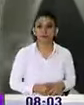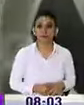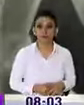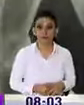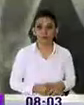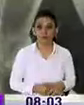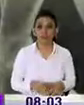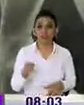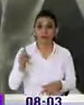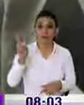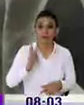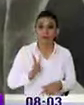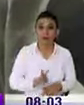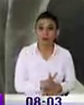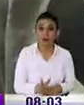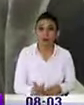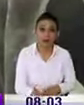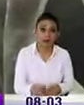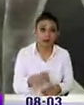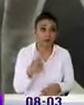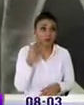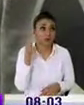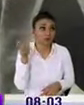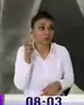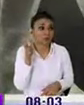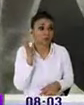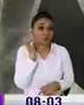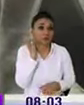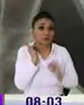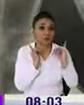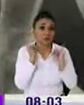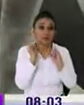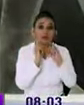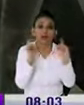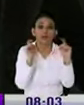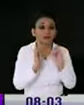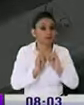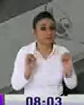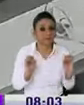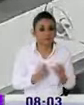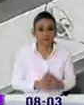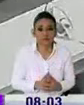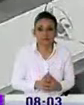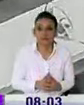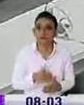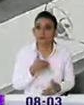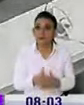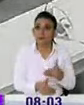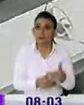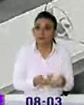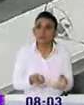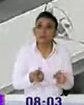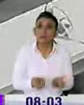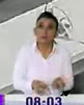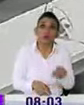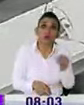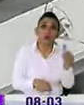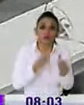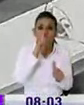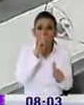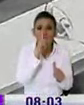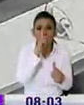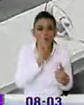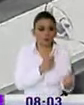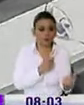Ellos bajaron y no supe nada más, solo escuché el grito de la señorita. Minutos más tarde, igual suerte, corre el otro empleado que llegó